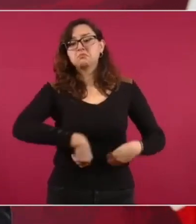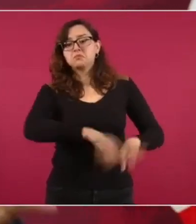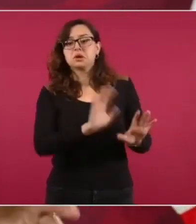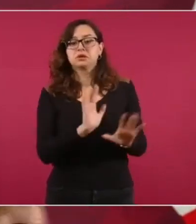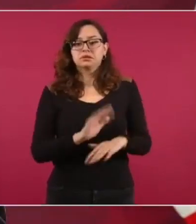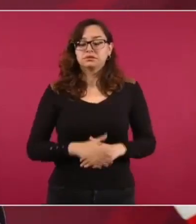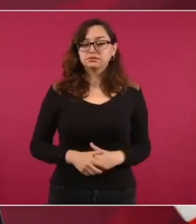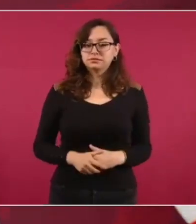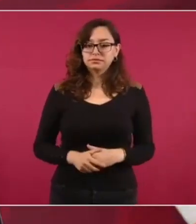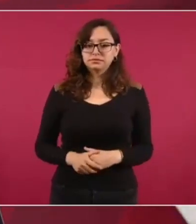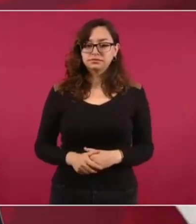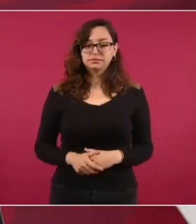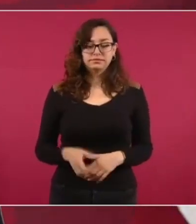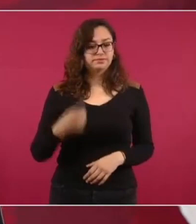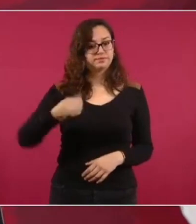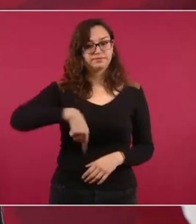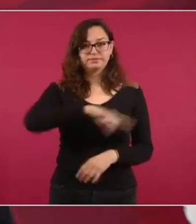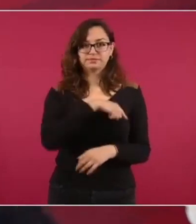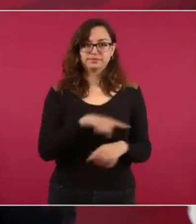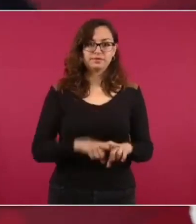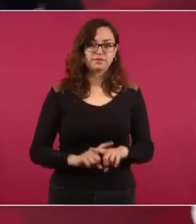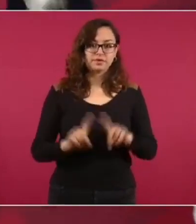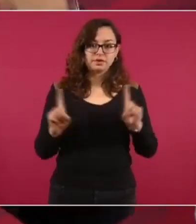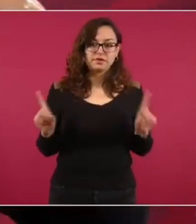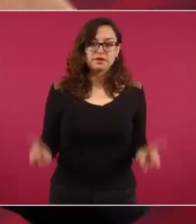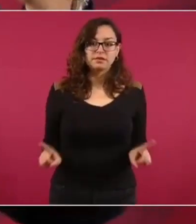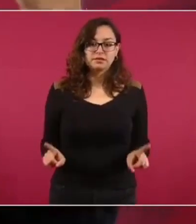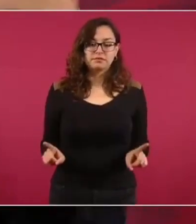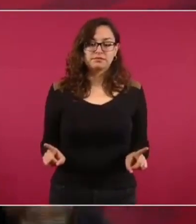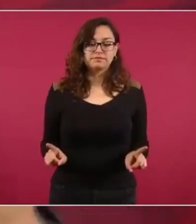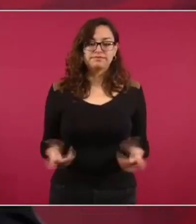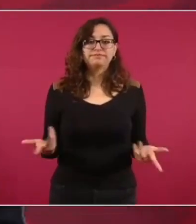entre otras cosas porque había acuerdos